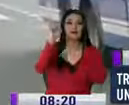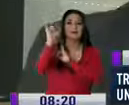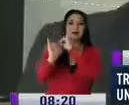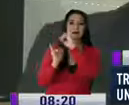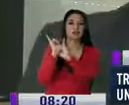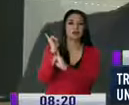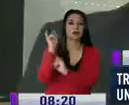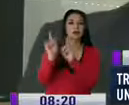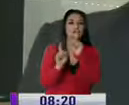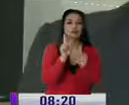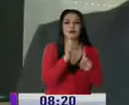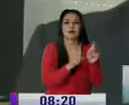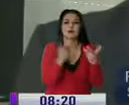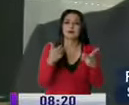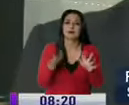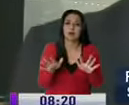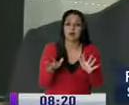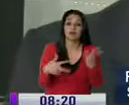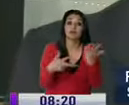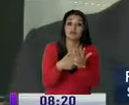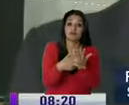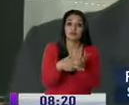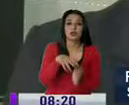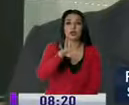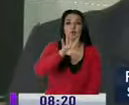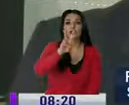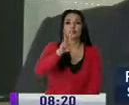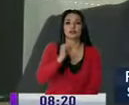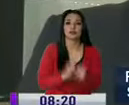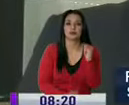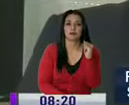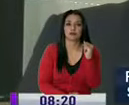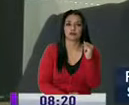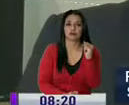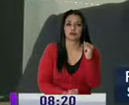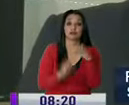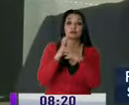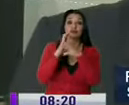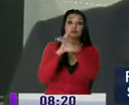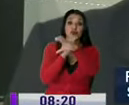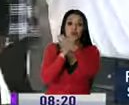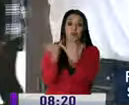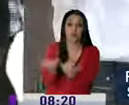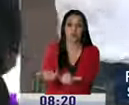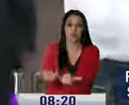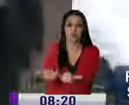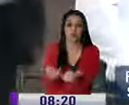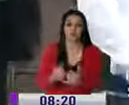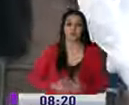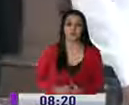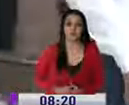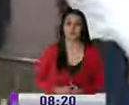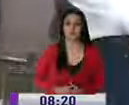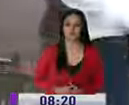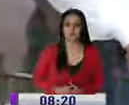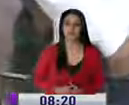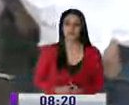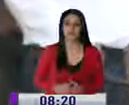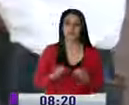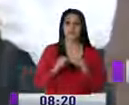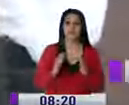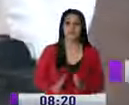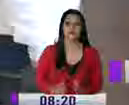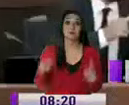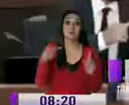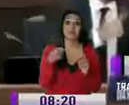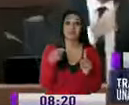internacional. Ese estudio arrojó la tarifa de 42 centavos con el parque automotor que está actualmente. Durante la cita, la asambleísta Carrión